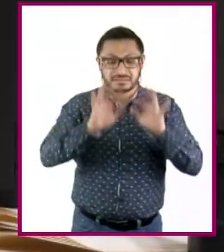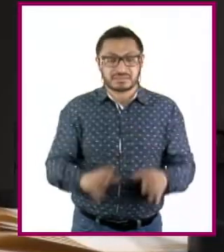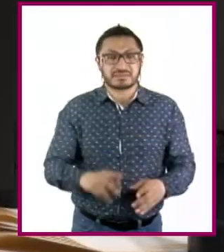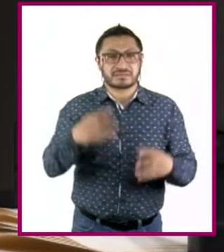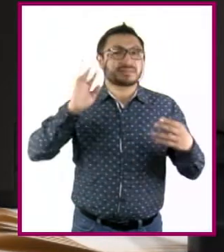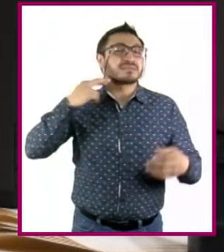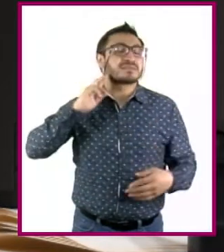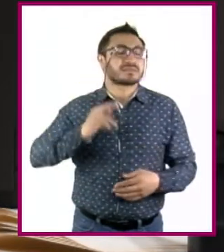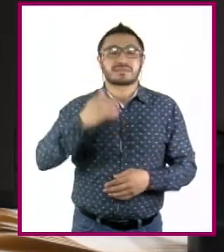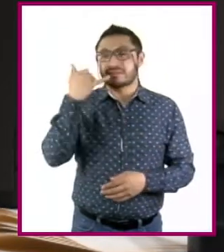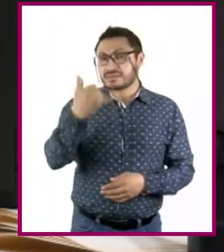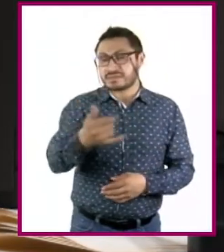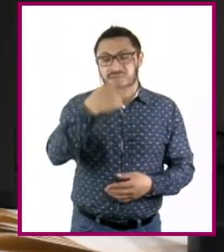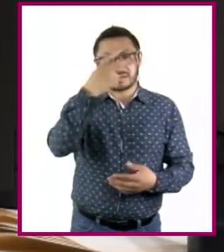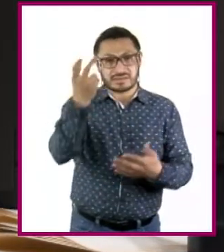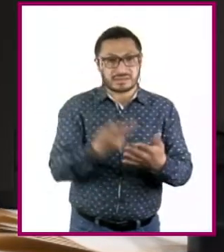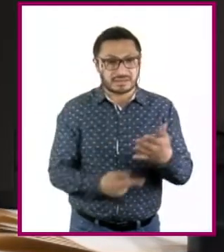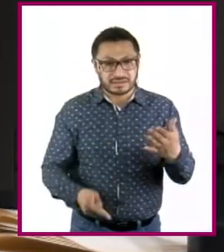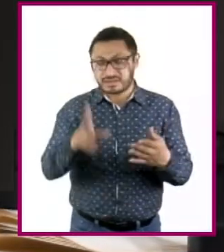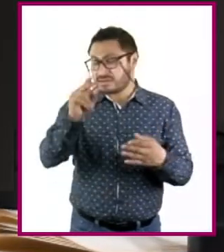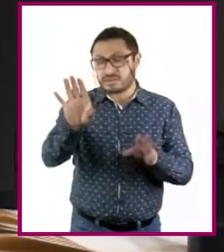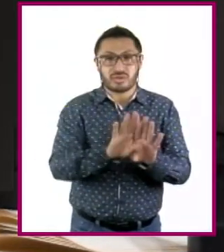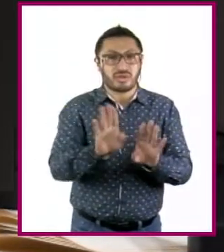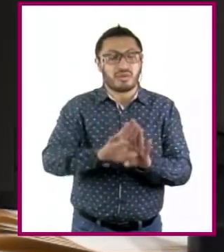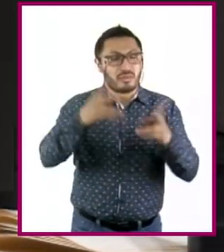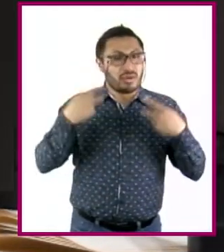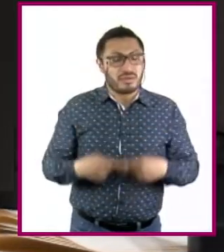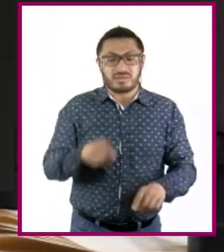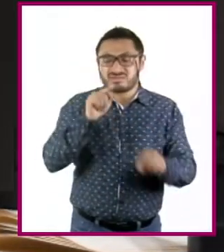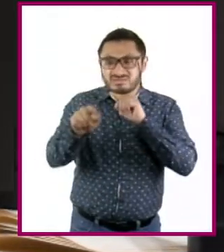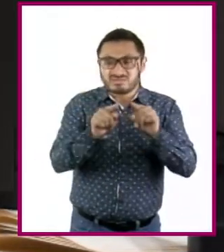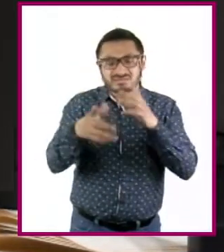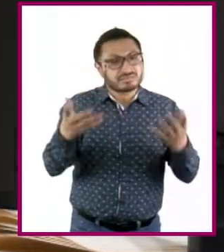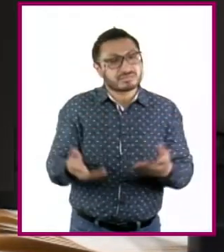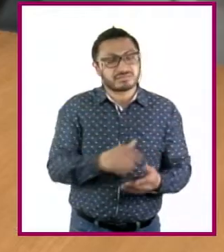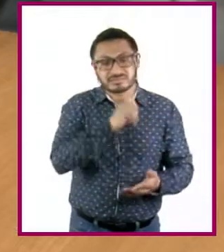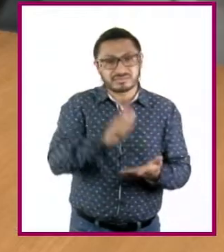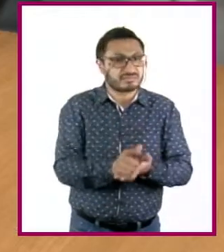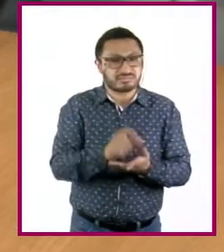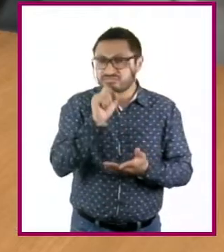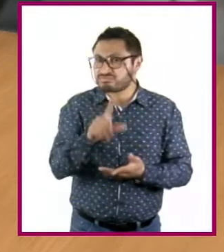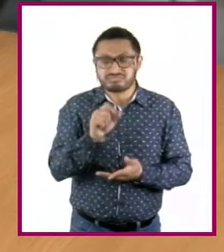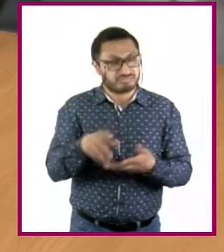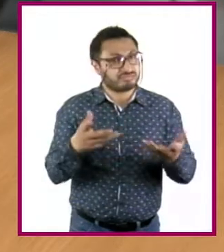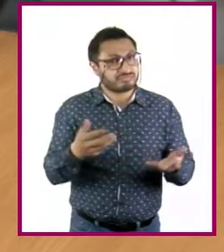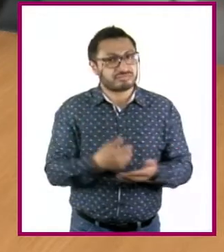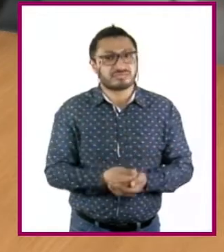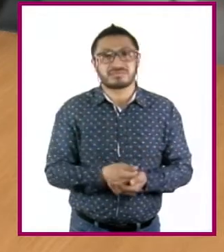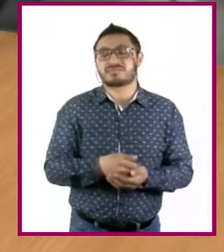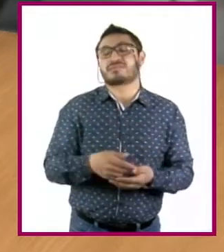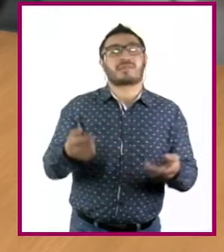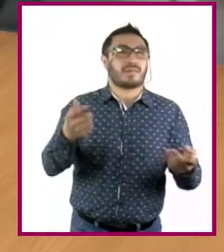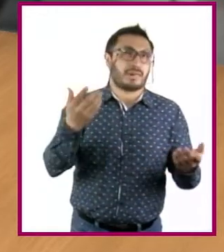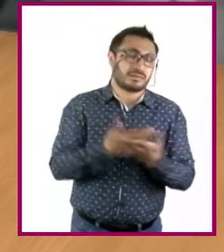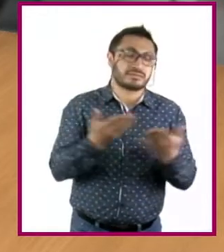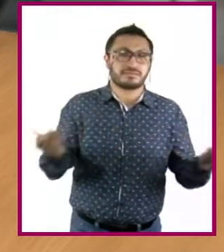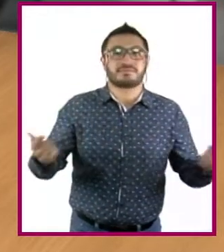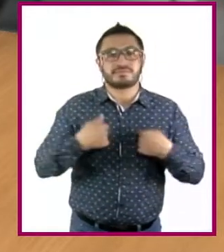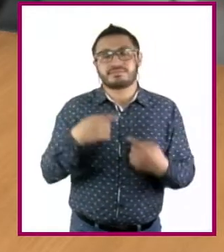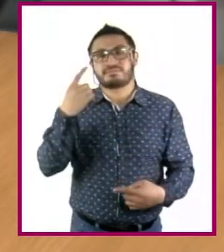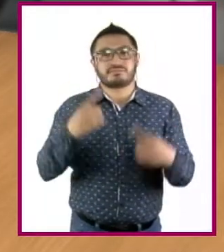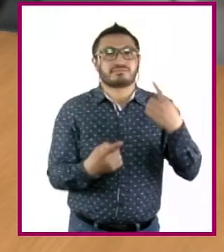¿Esa programación no se ve afectada por los prejuicios humanos? ¿Y las leyes tampoco? Oh, ya me hiciste dudar.